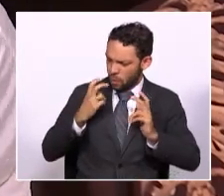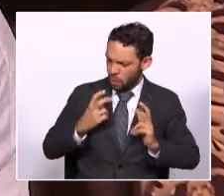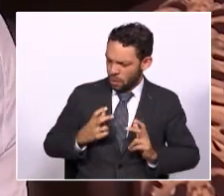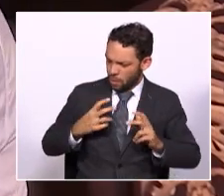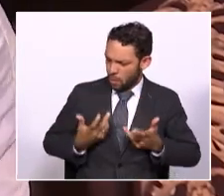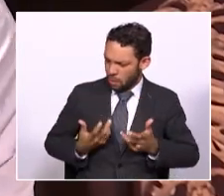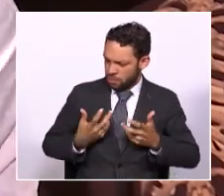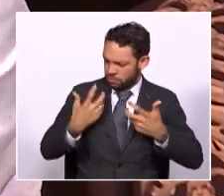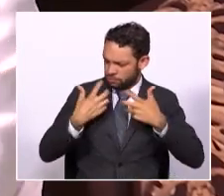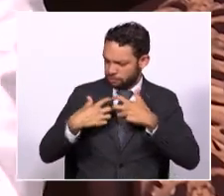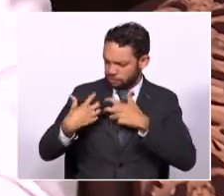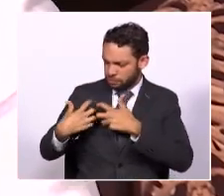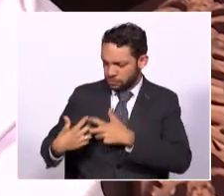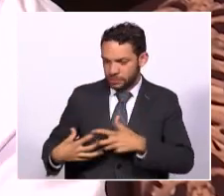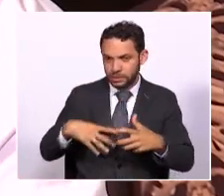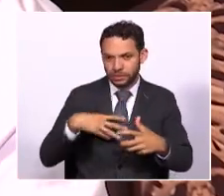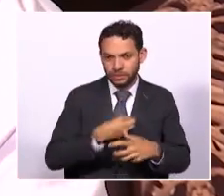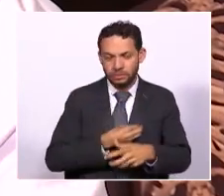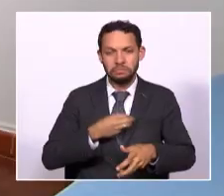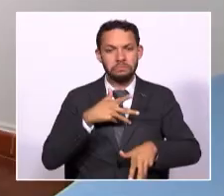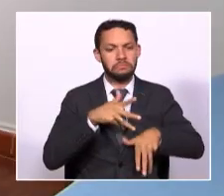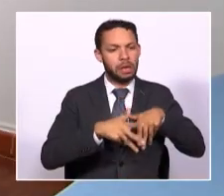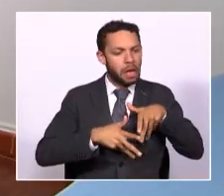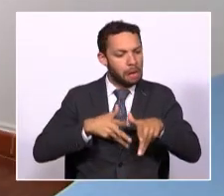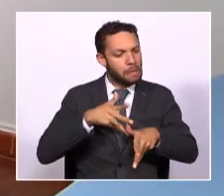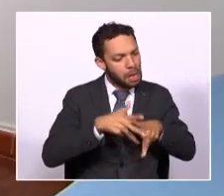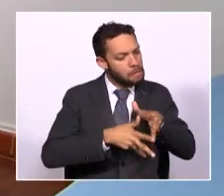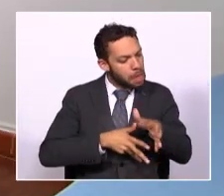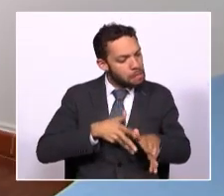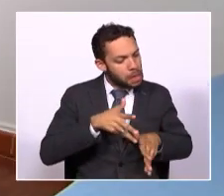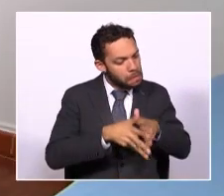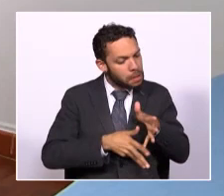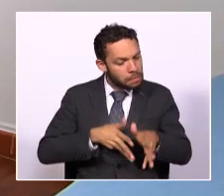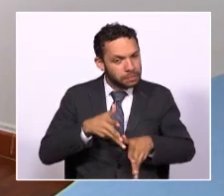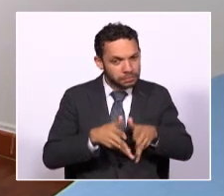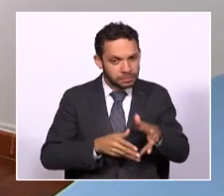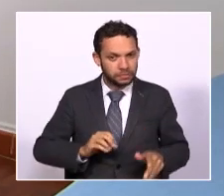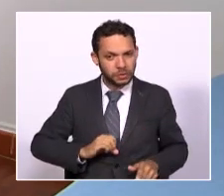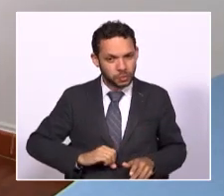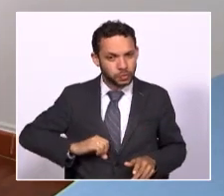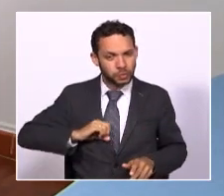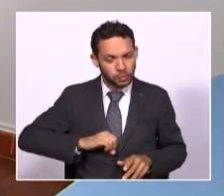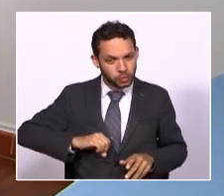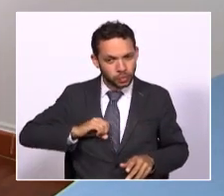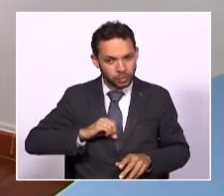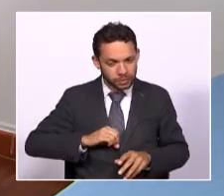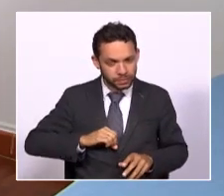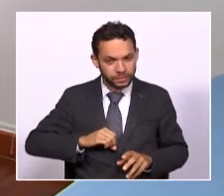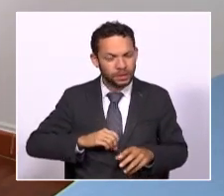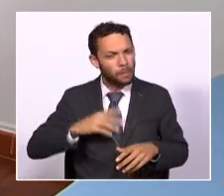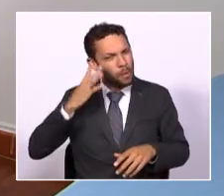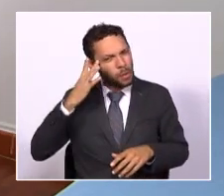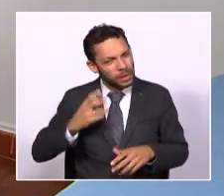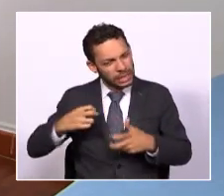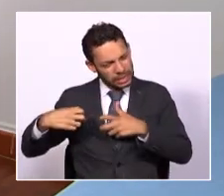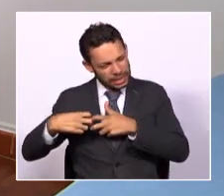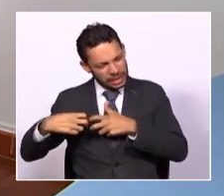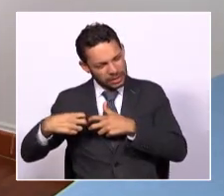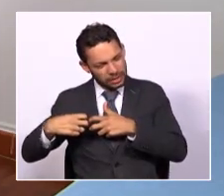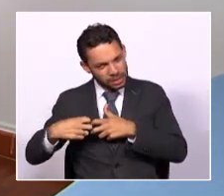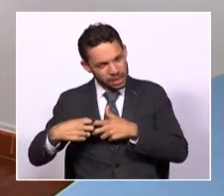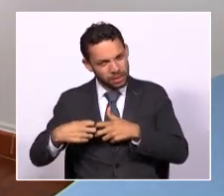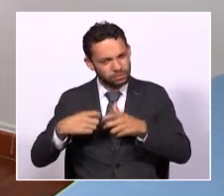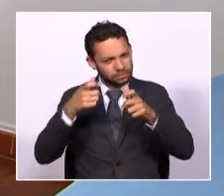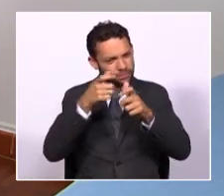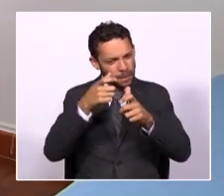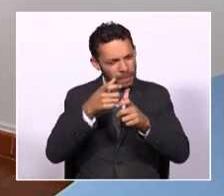va apoyado ¿de quién? De ortopedistas, de radiólogos, porque me hicieron una resonancia y me estudiaron bien esto,